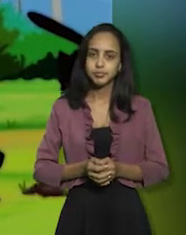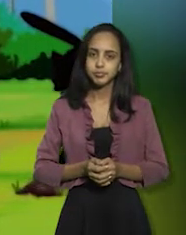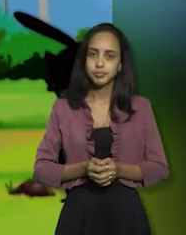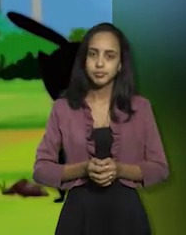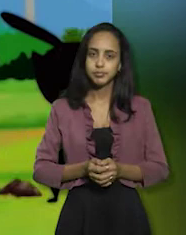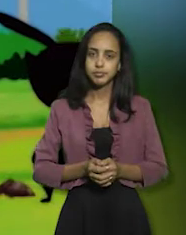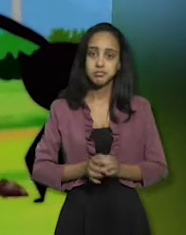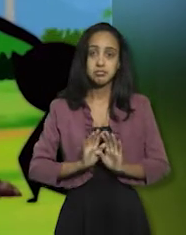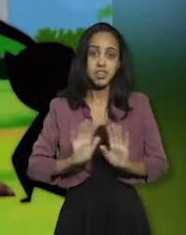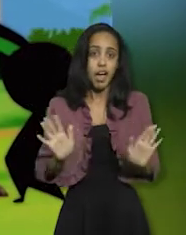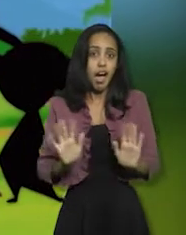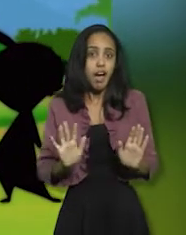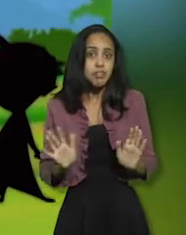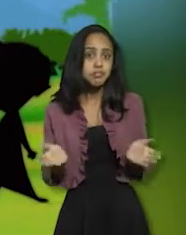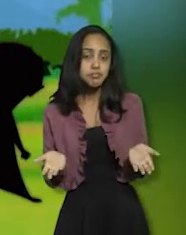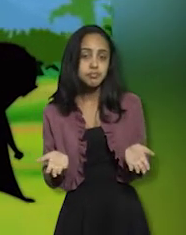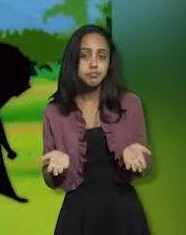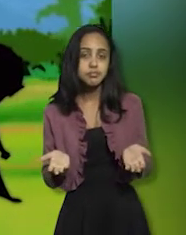Y eso es todo.